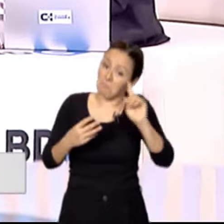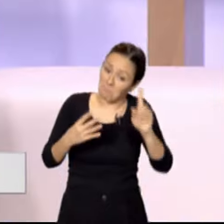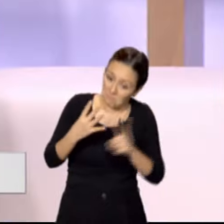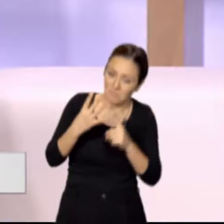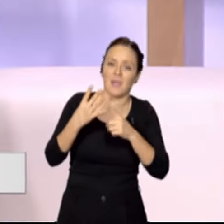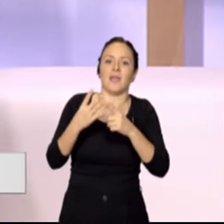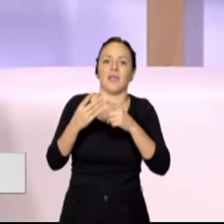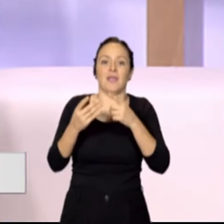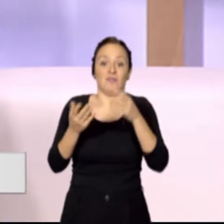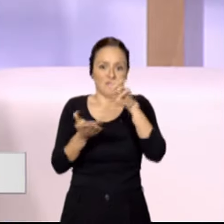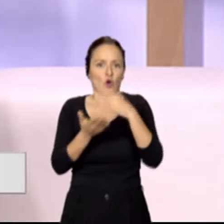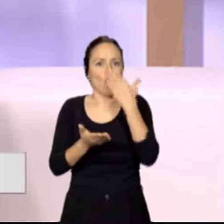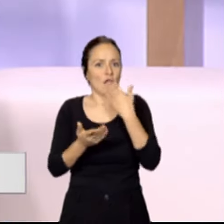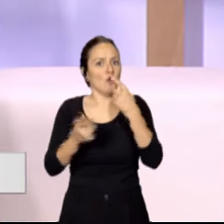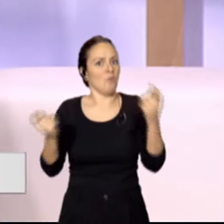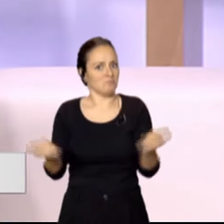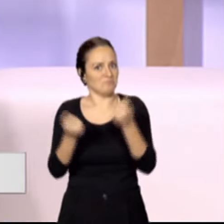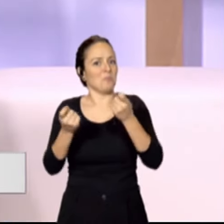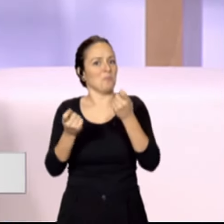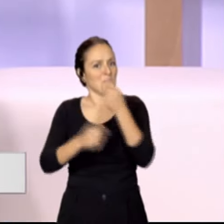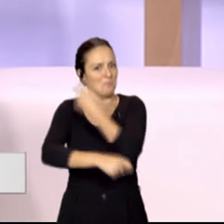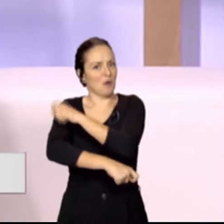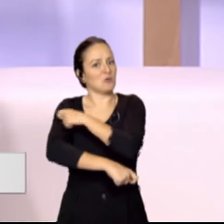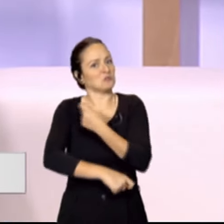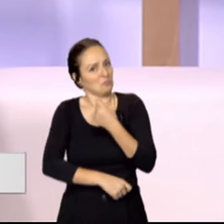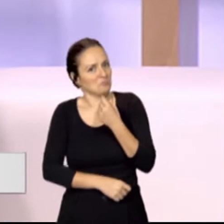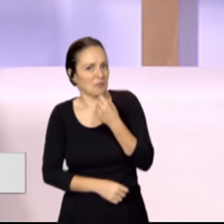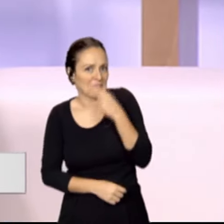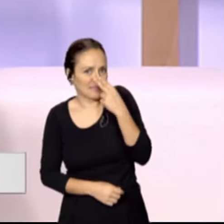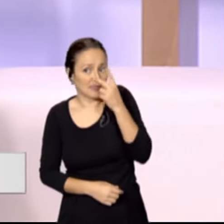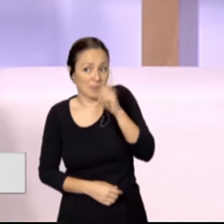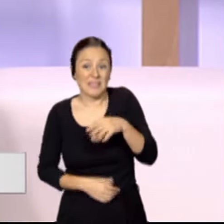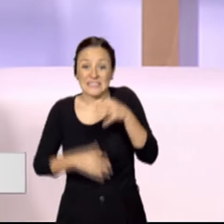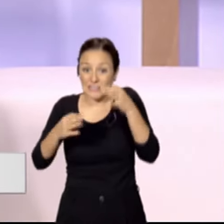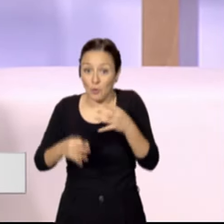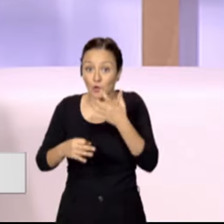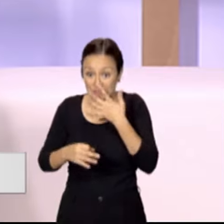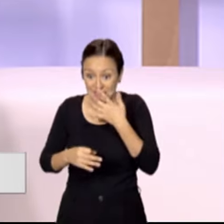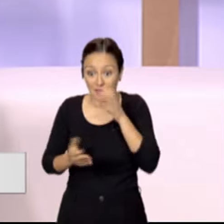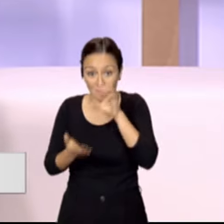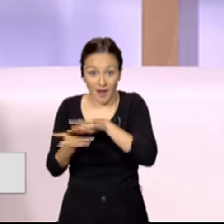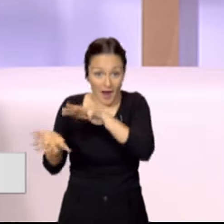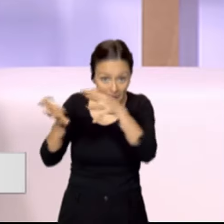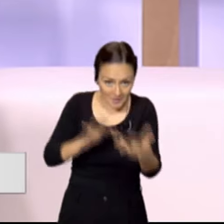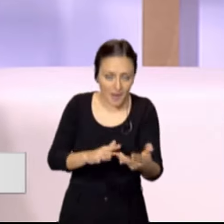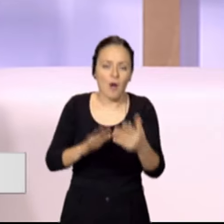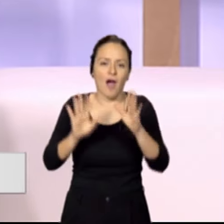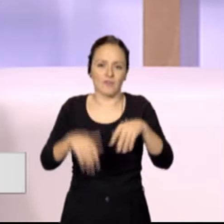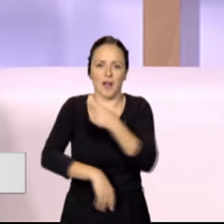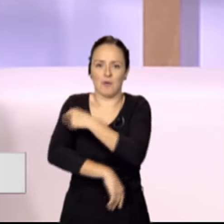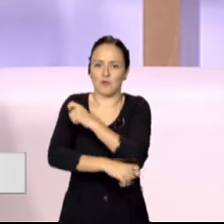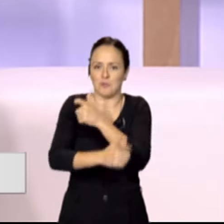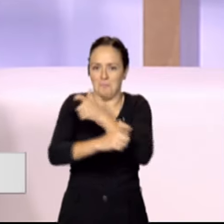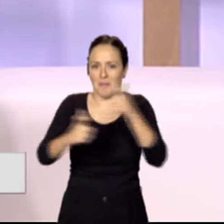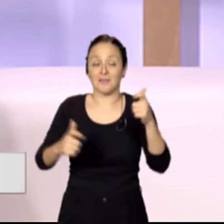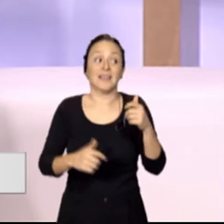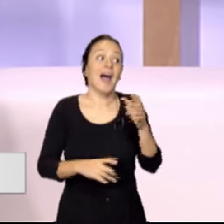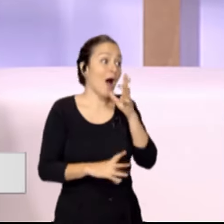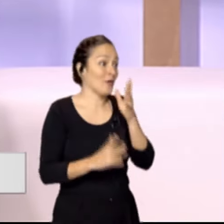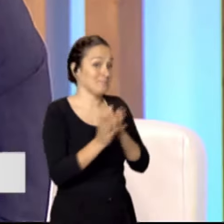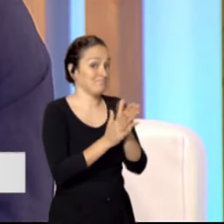estrategias que son muy interesantes que seguro que van a mejorar las coberturas de vacunación y había que estudiarlas pues a ponerse las pilas